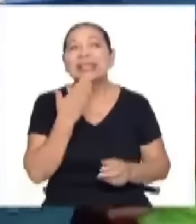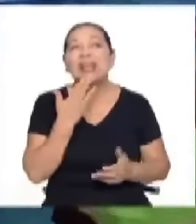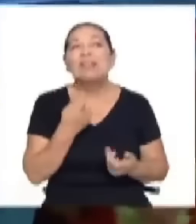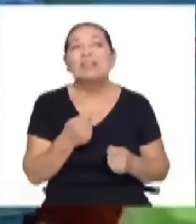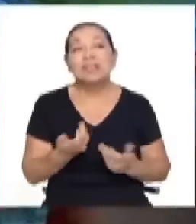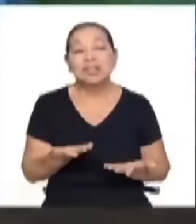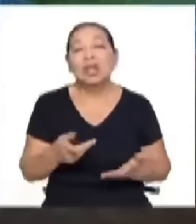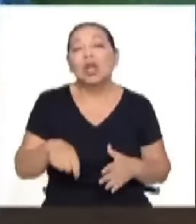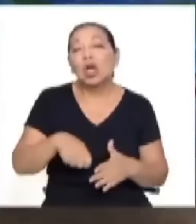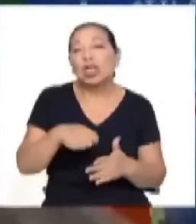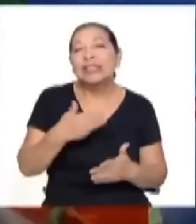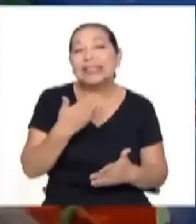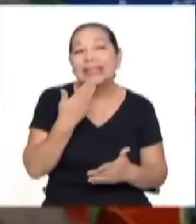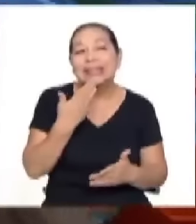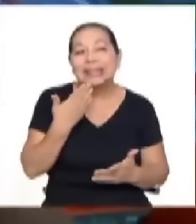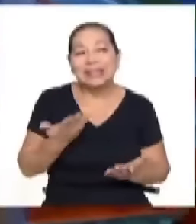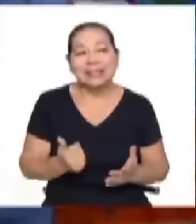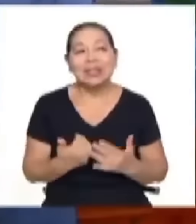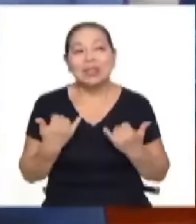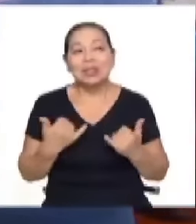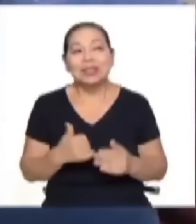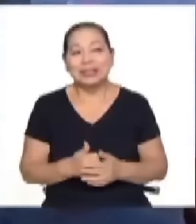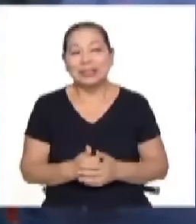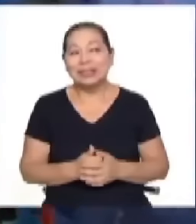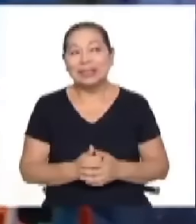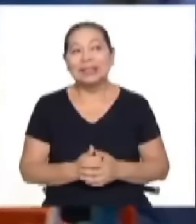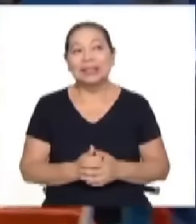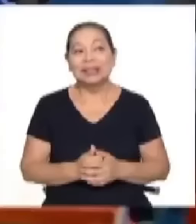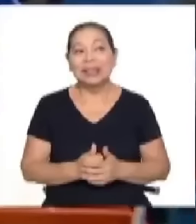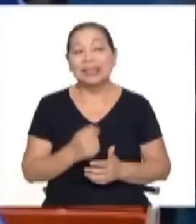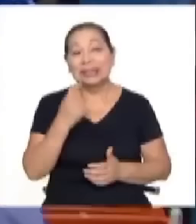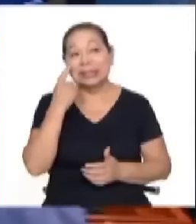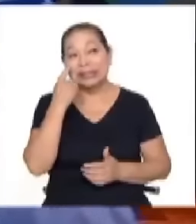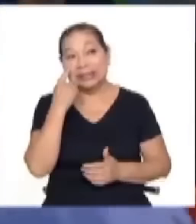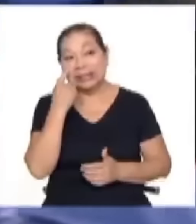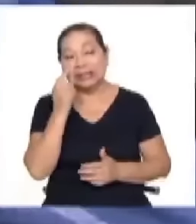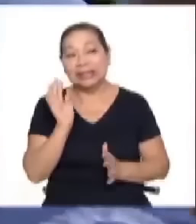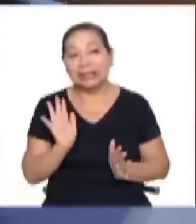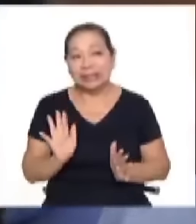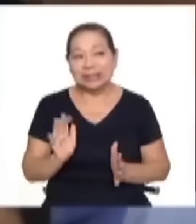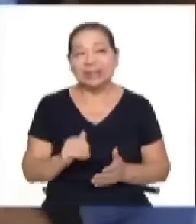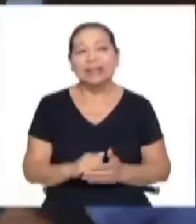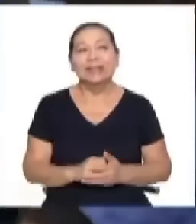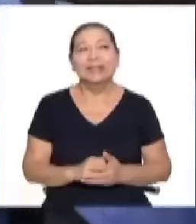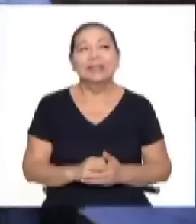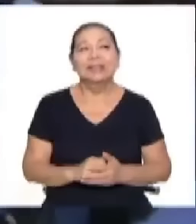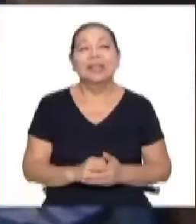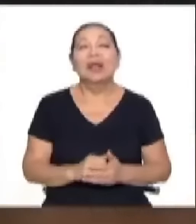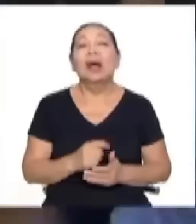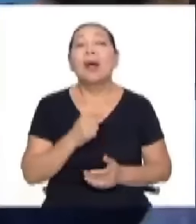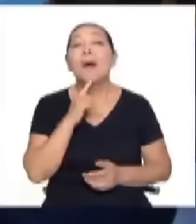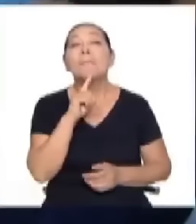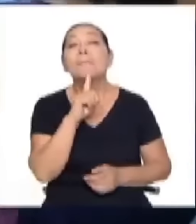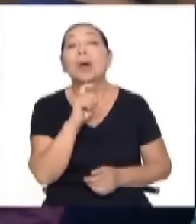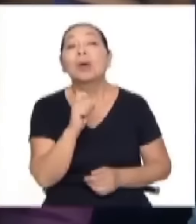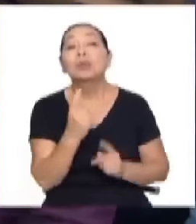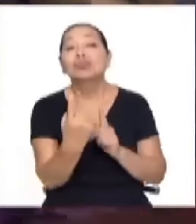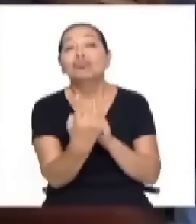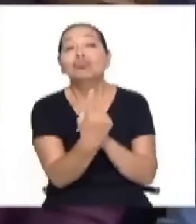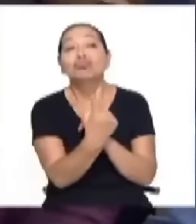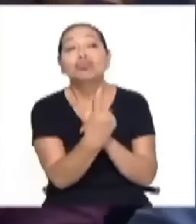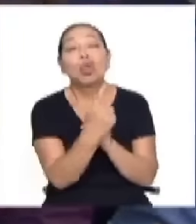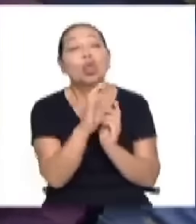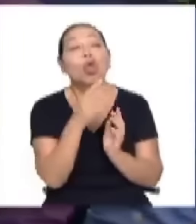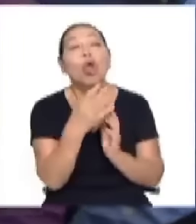lo que van a cocinar hoy. A ver, vamos a tratar de conversar aquí. Acá lo que vemos